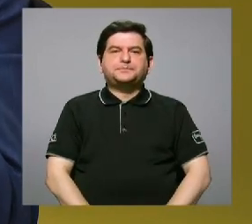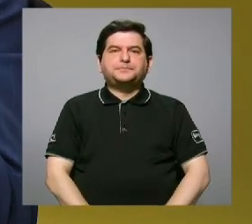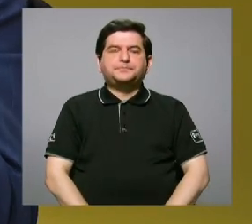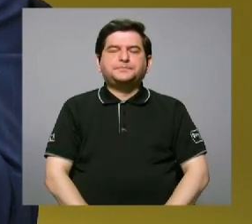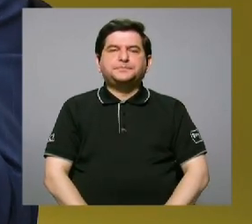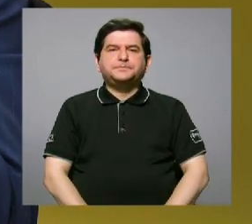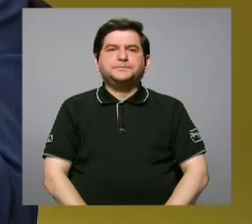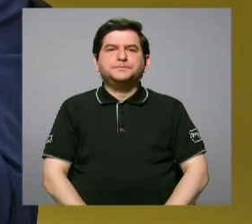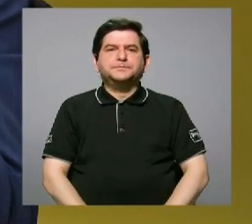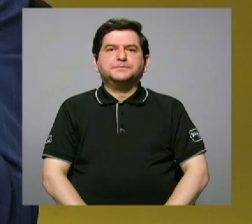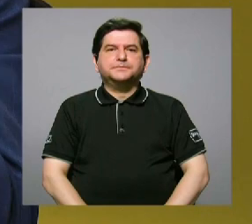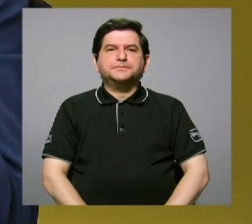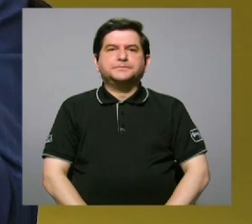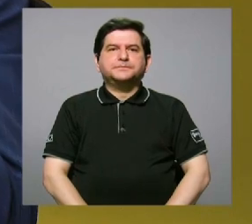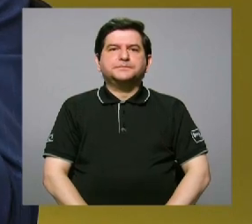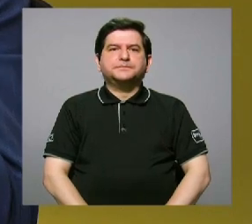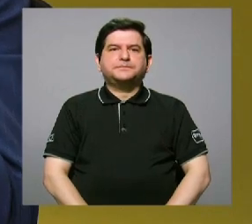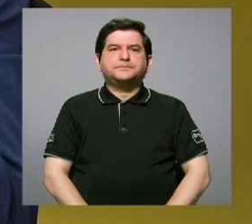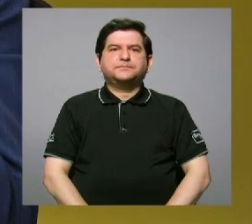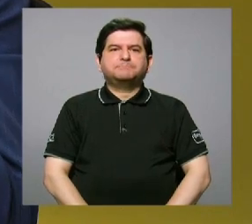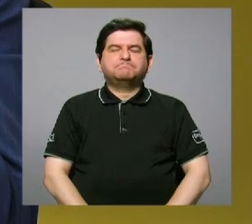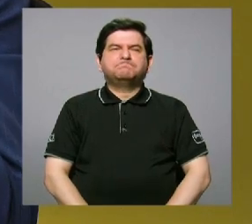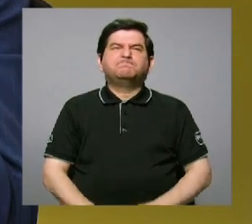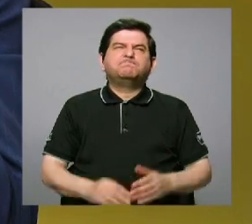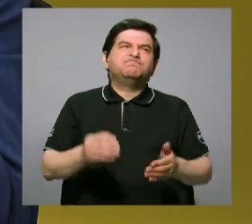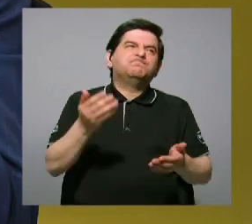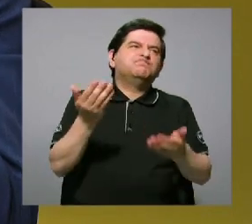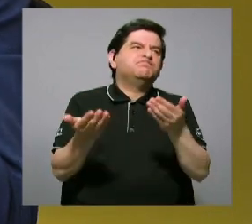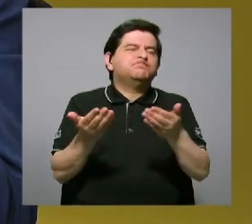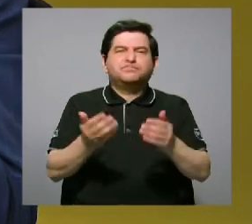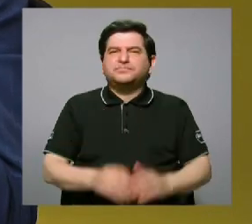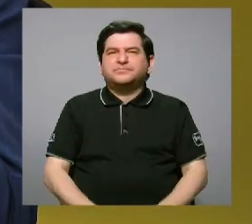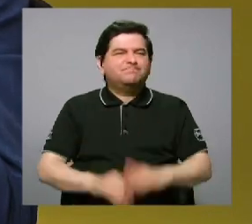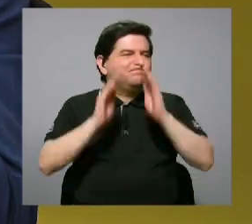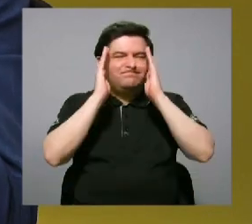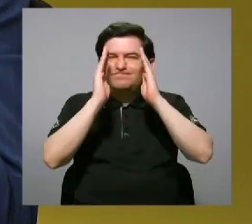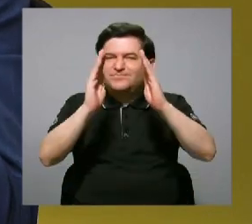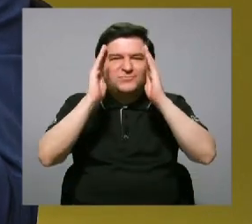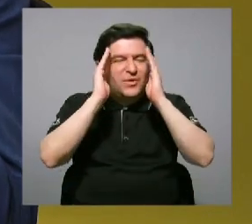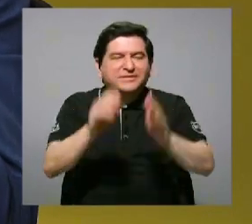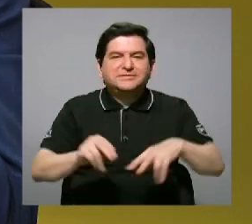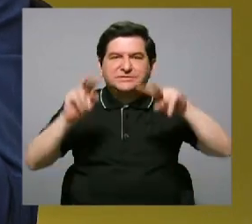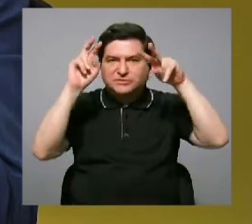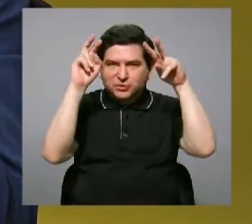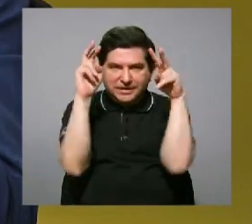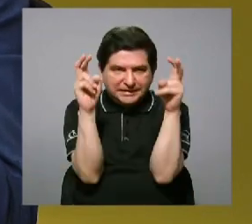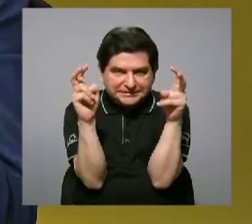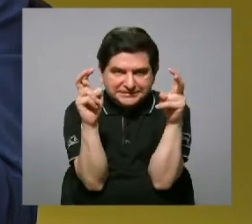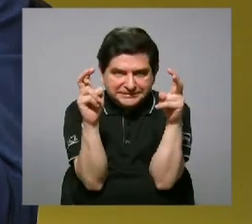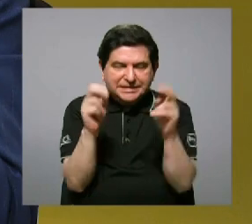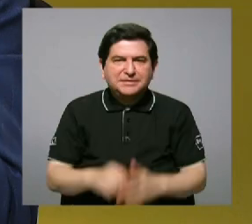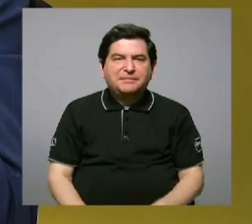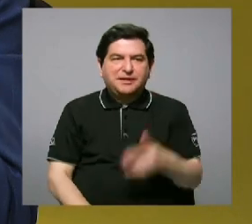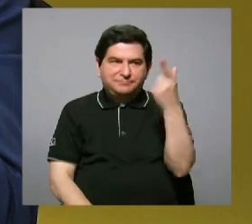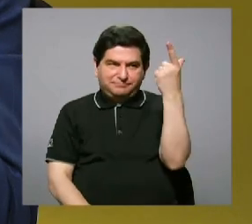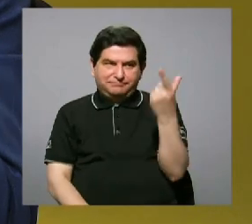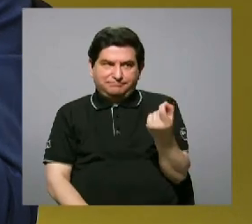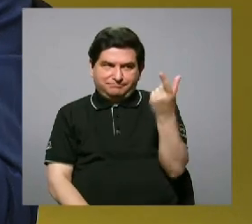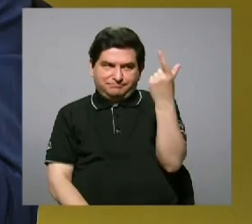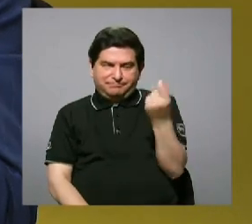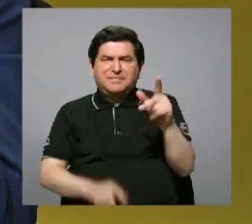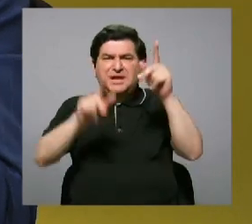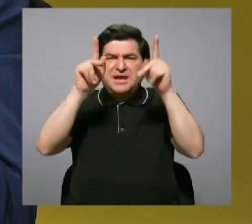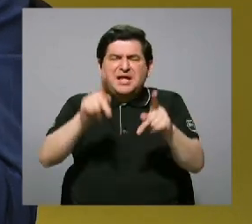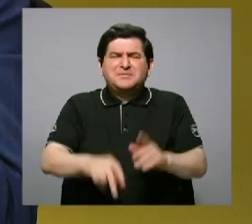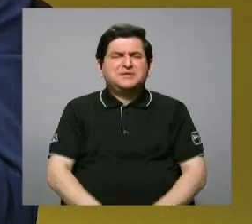lado, el relativo poca atención que se le está prestando al tema de jubilación. La gente